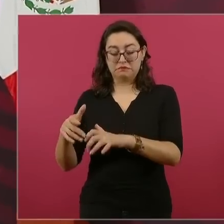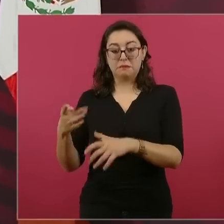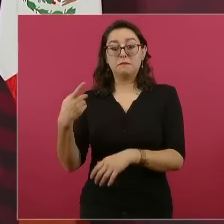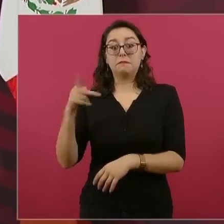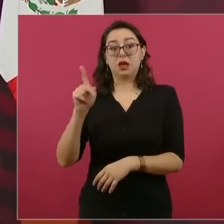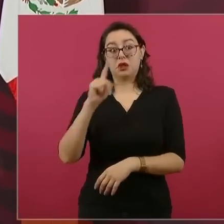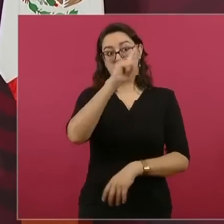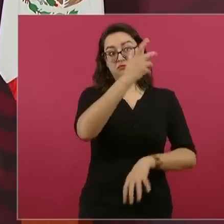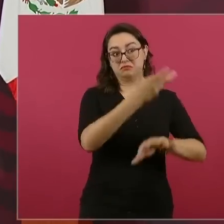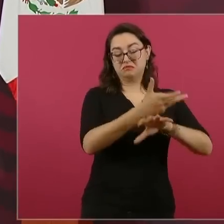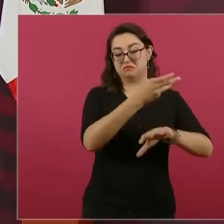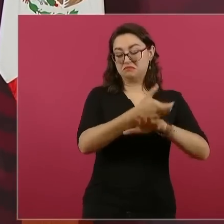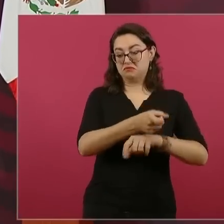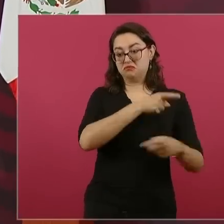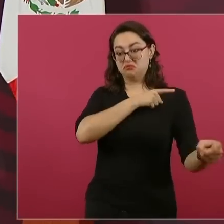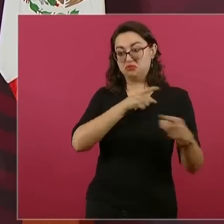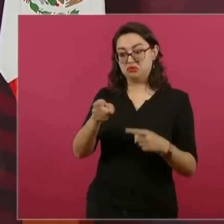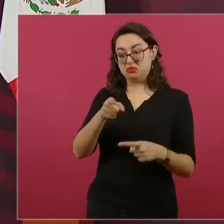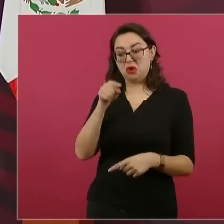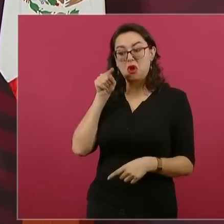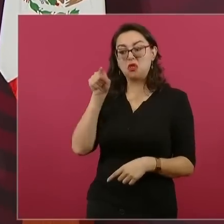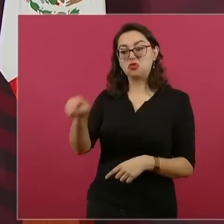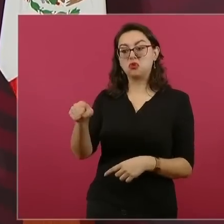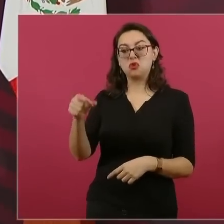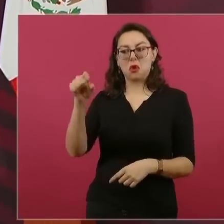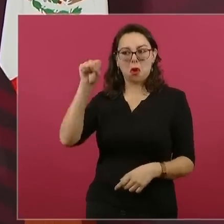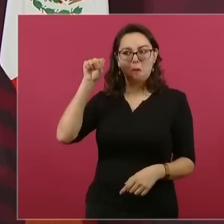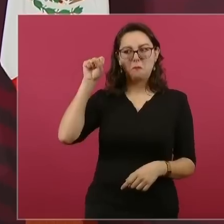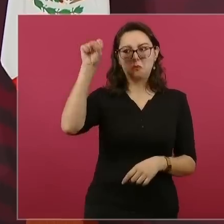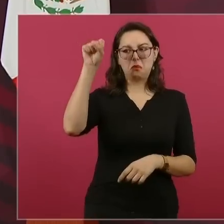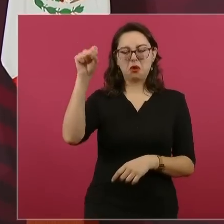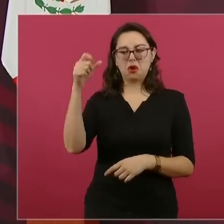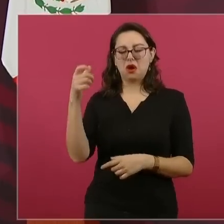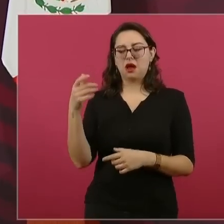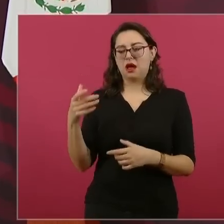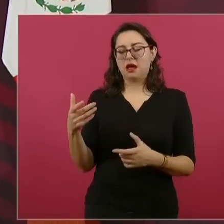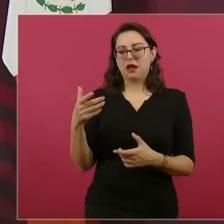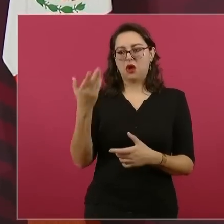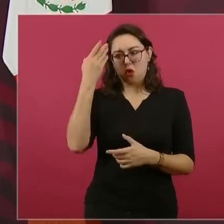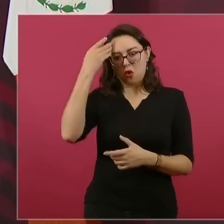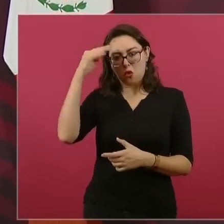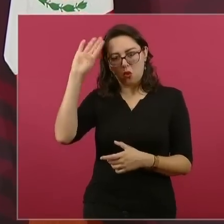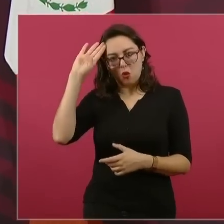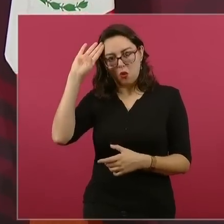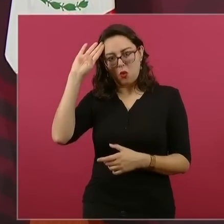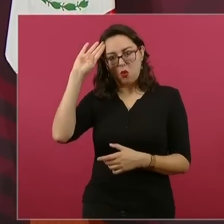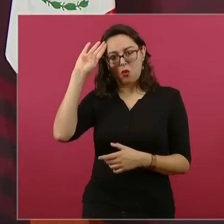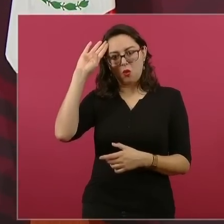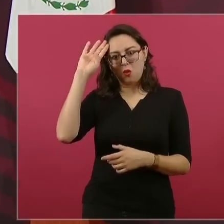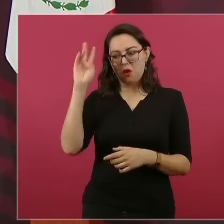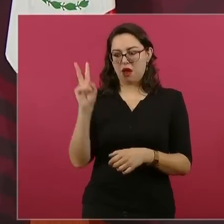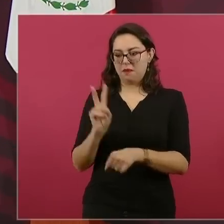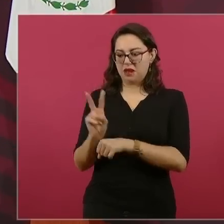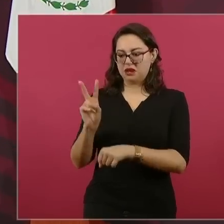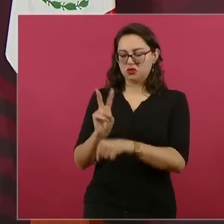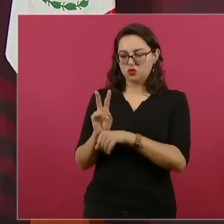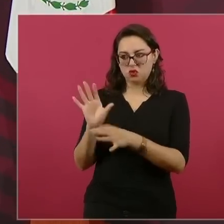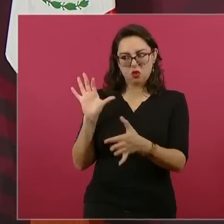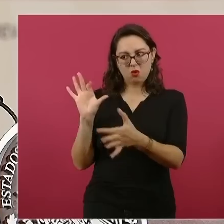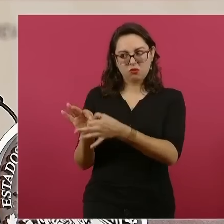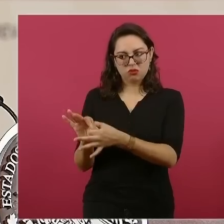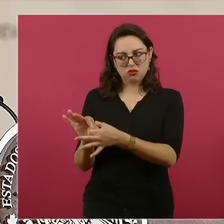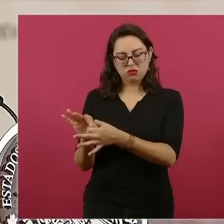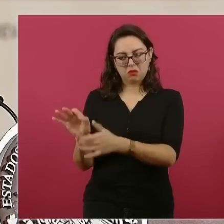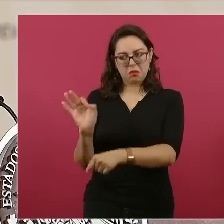llamaran comunista por historial de elogios a las dictaduras de Cuba y Venezuela.